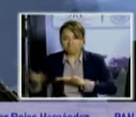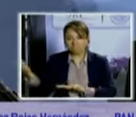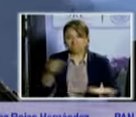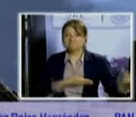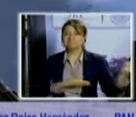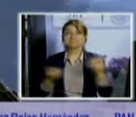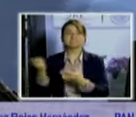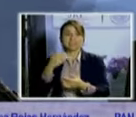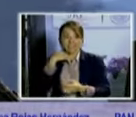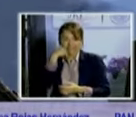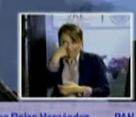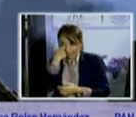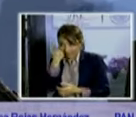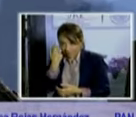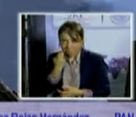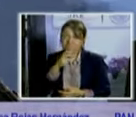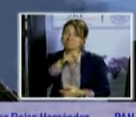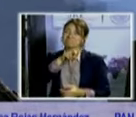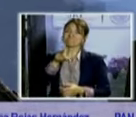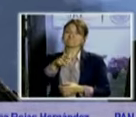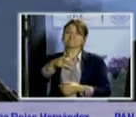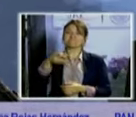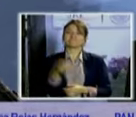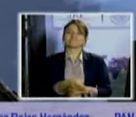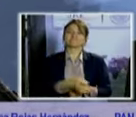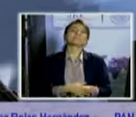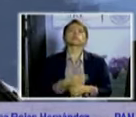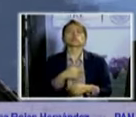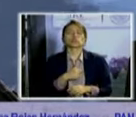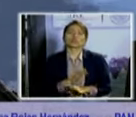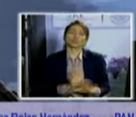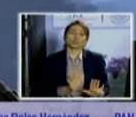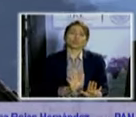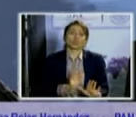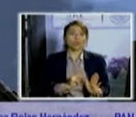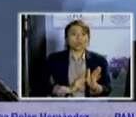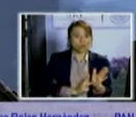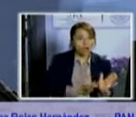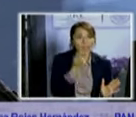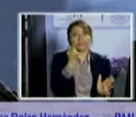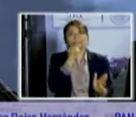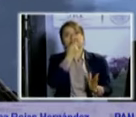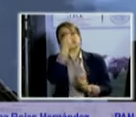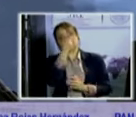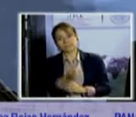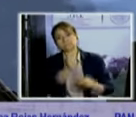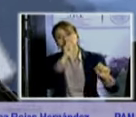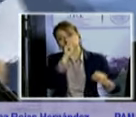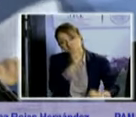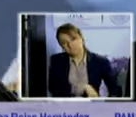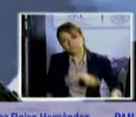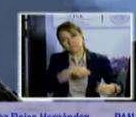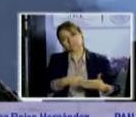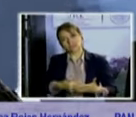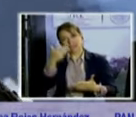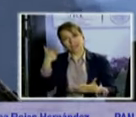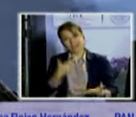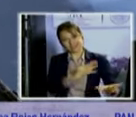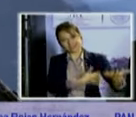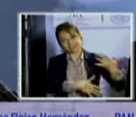nuestros panelistas. Yo no quisiera repetir lo que ya explicaron muy bien nuestros panelistas, que la estrategia no